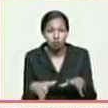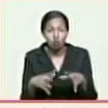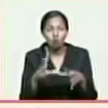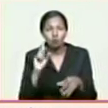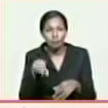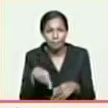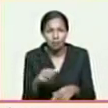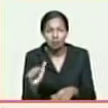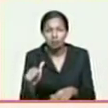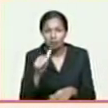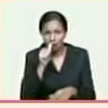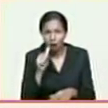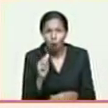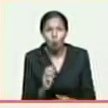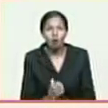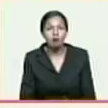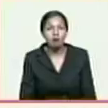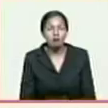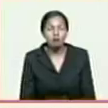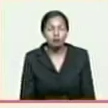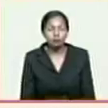agua potable, la